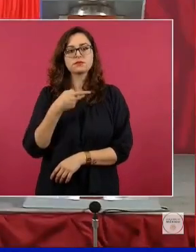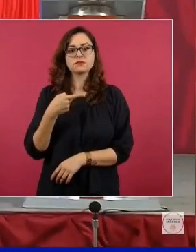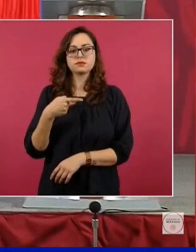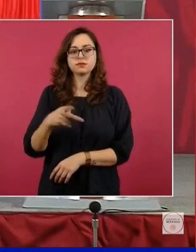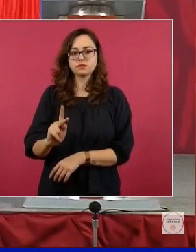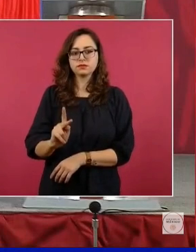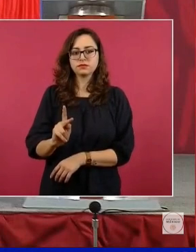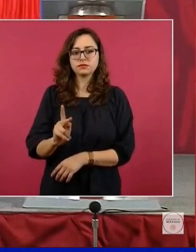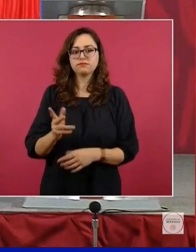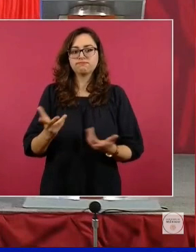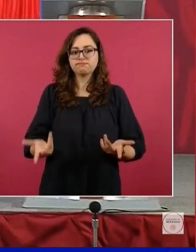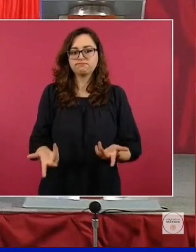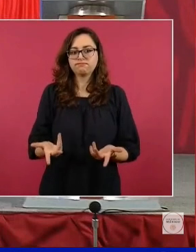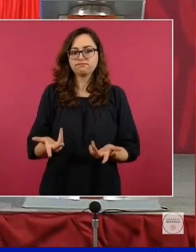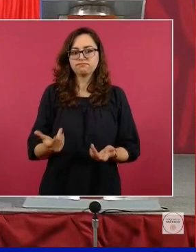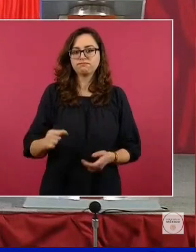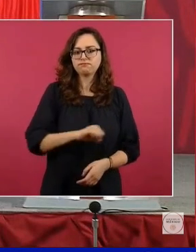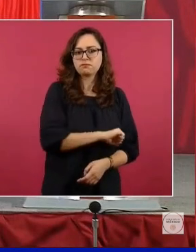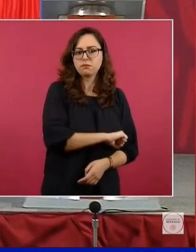de Maseca.